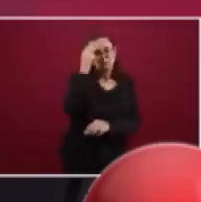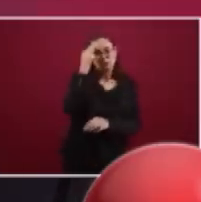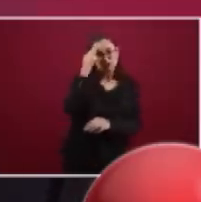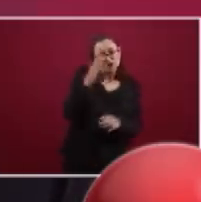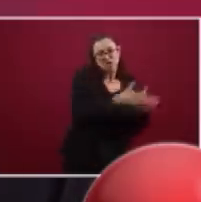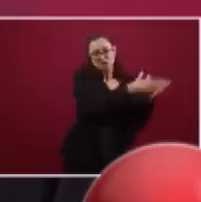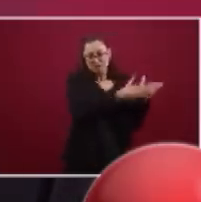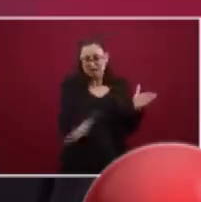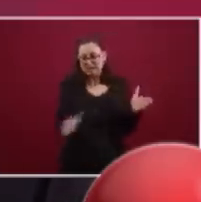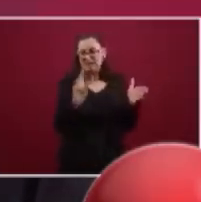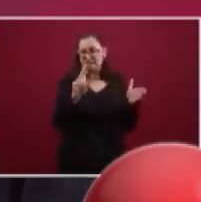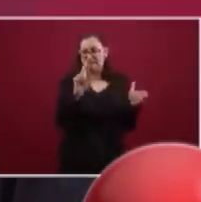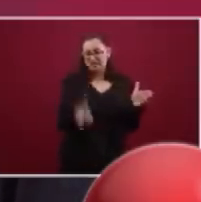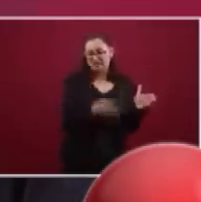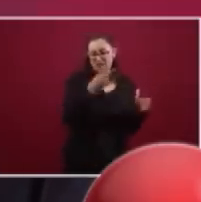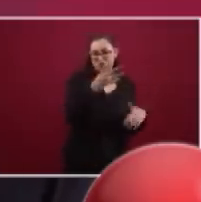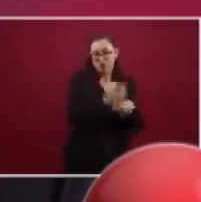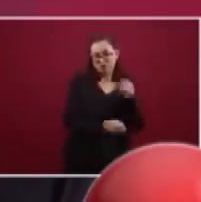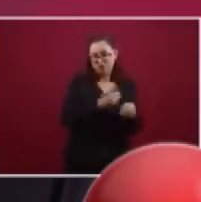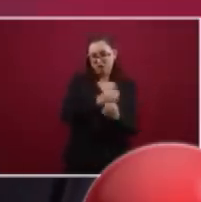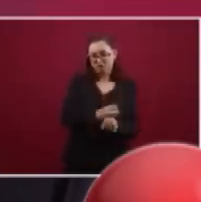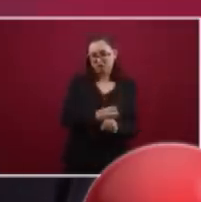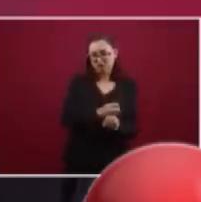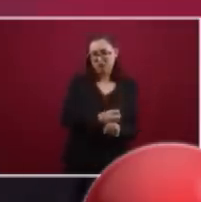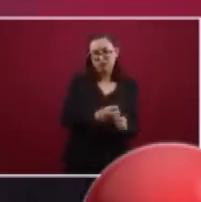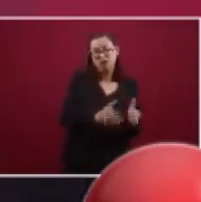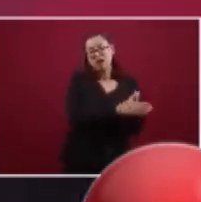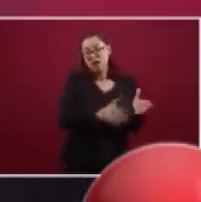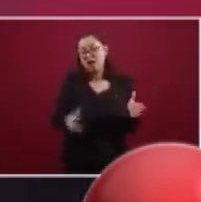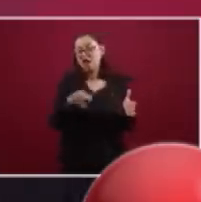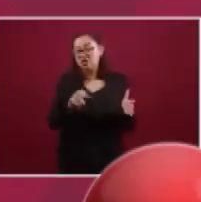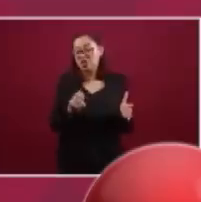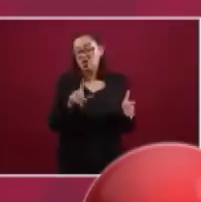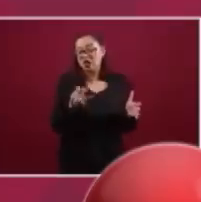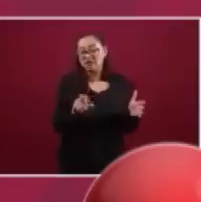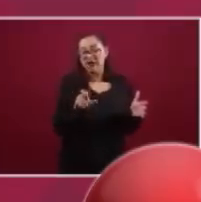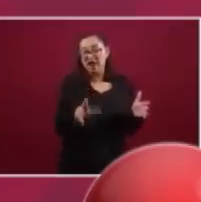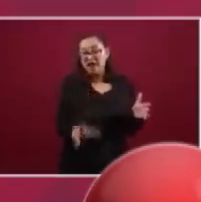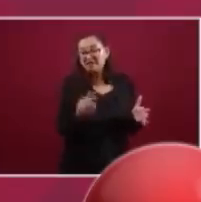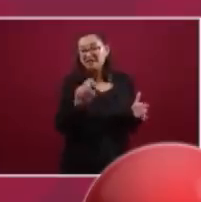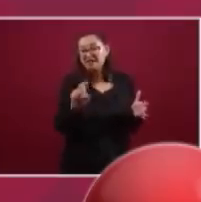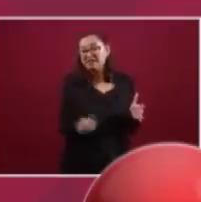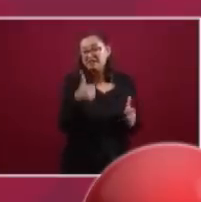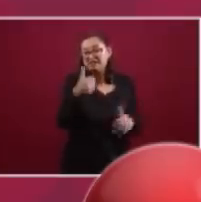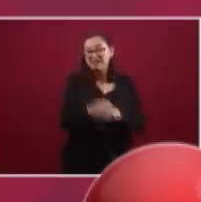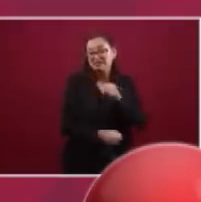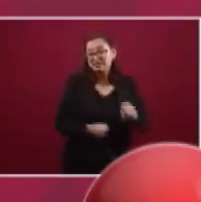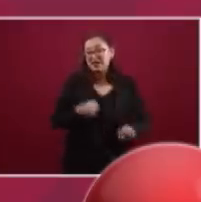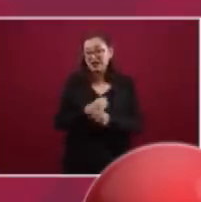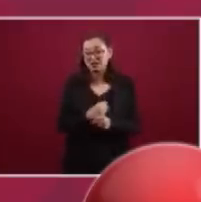El porfirismo fueron 34 años, el neoliberalismo 36.